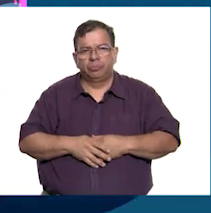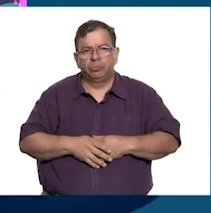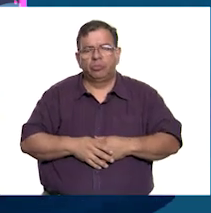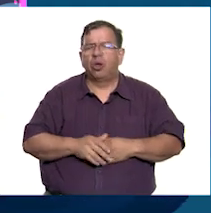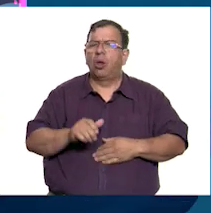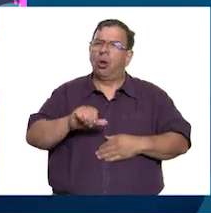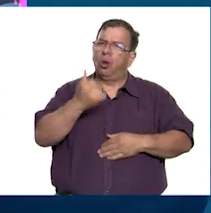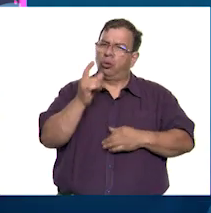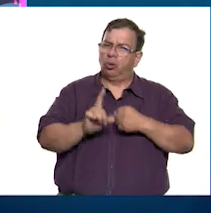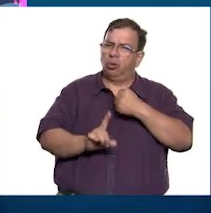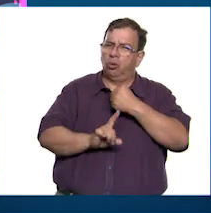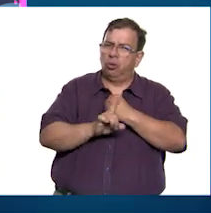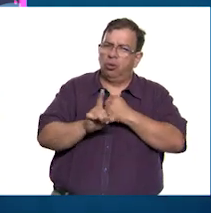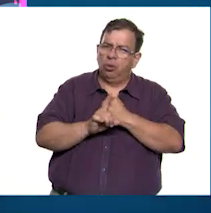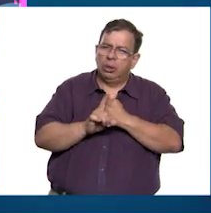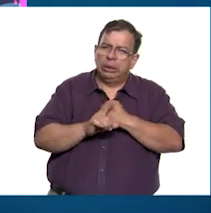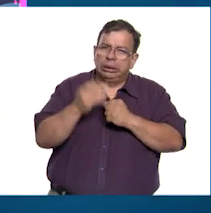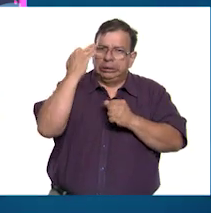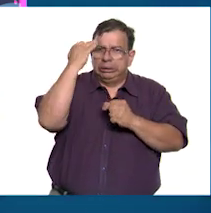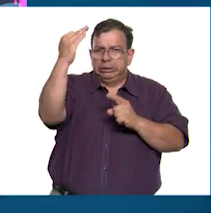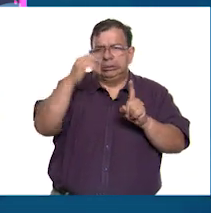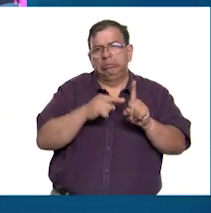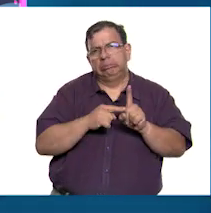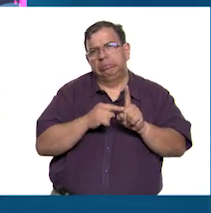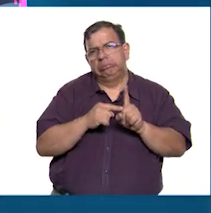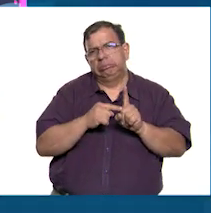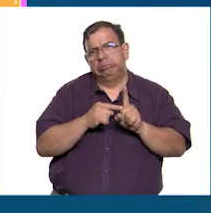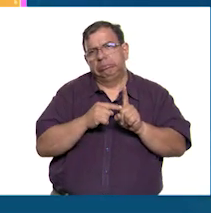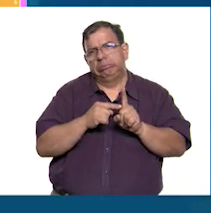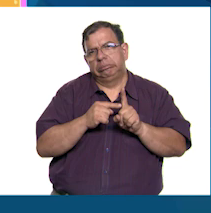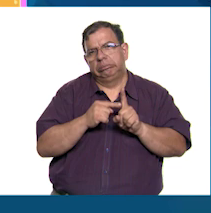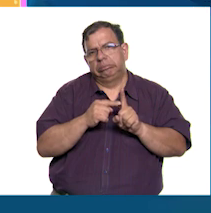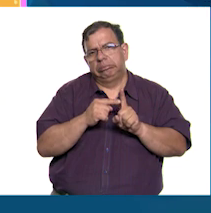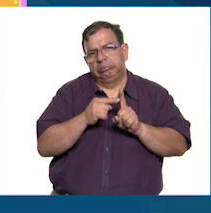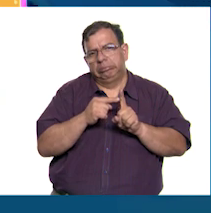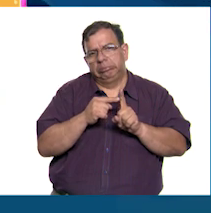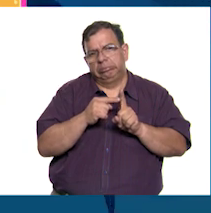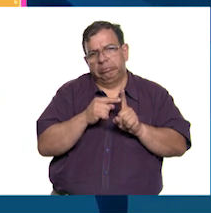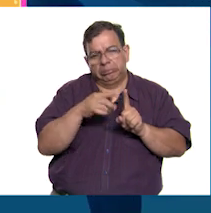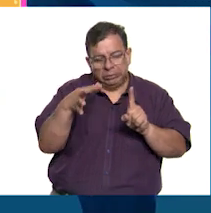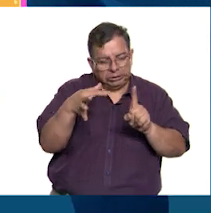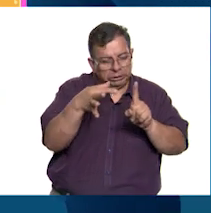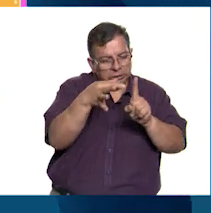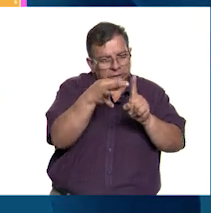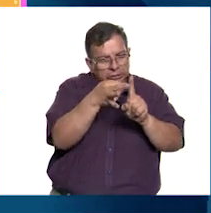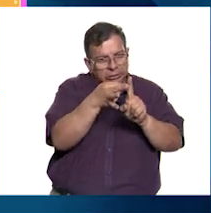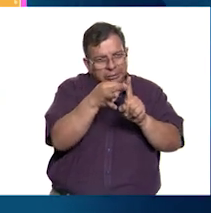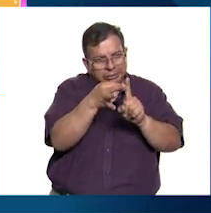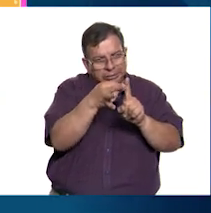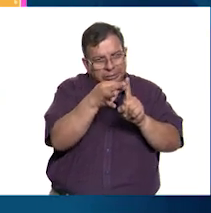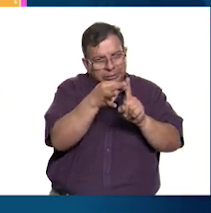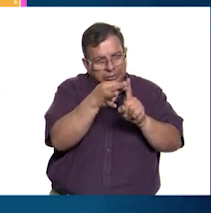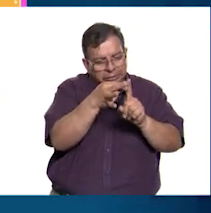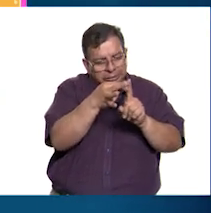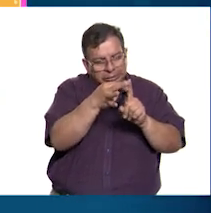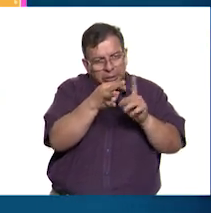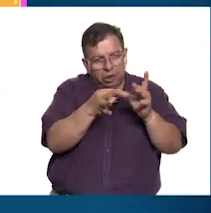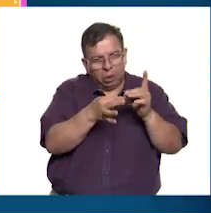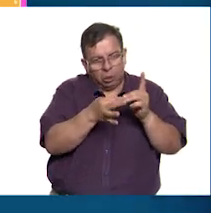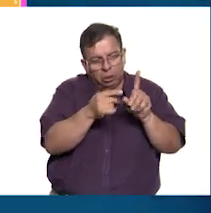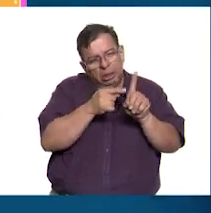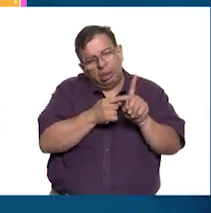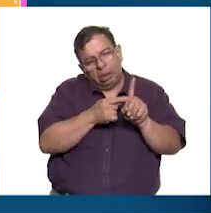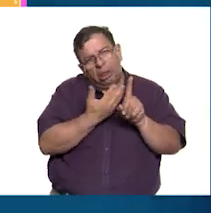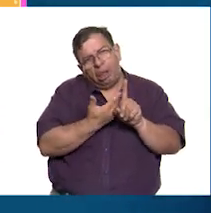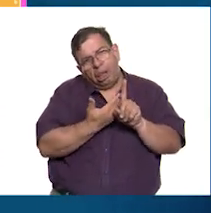Otro problema es que a veces tardan mucho en medir la temperatura porque tengo que tocar el termómetro y deben entrar en contacto hasta llegar a